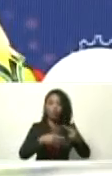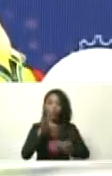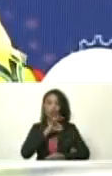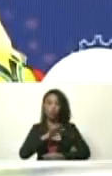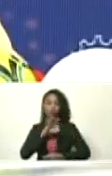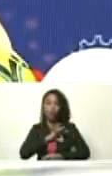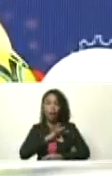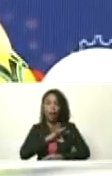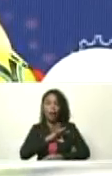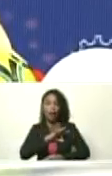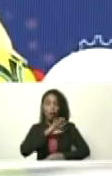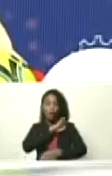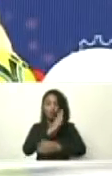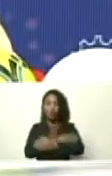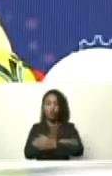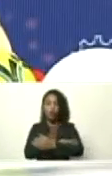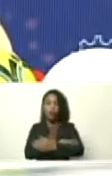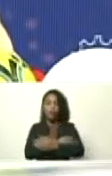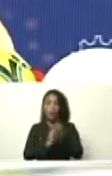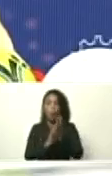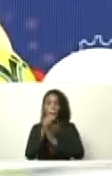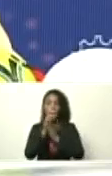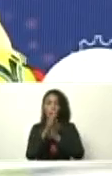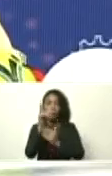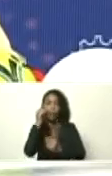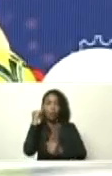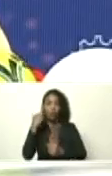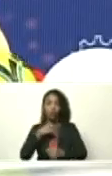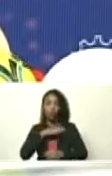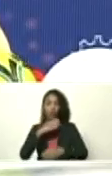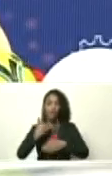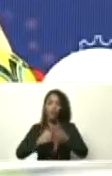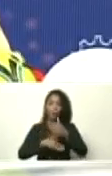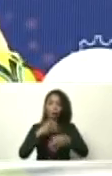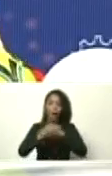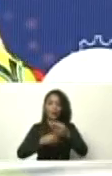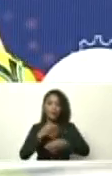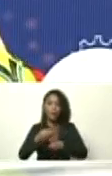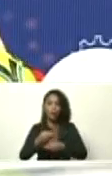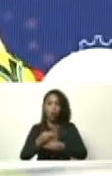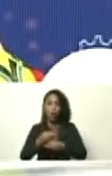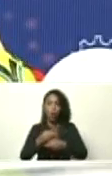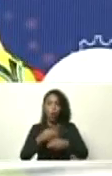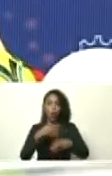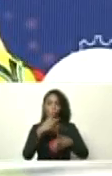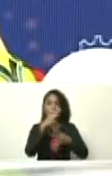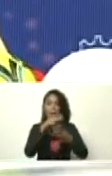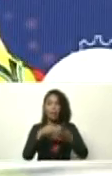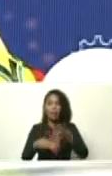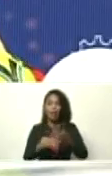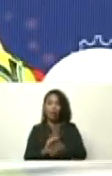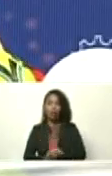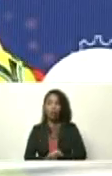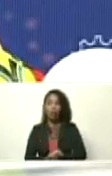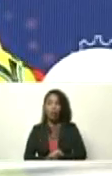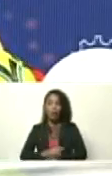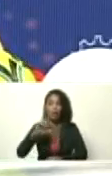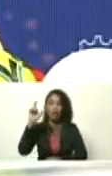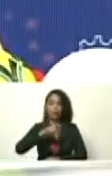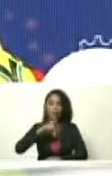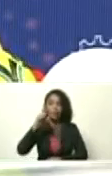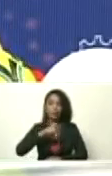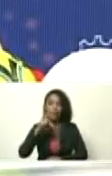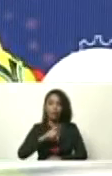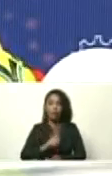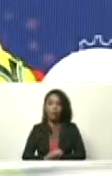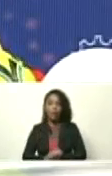el fortalecimiento de los emprendimientos, vamos garantizando los productos para satisfacer las necesidades de